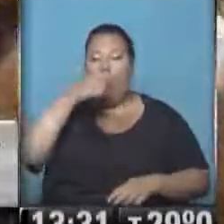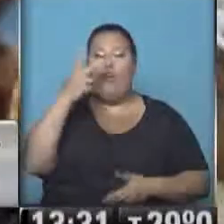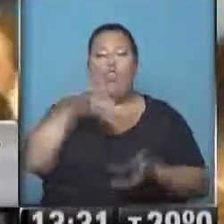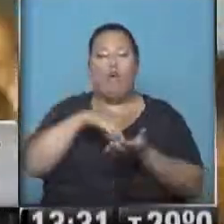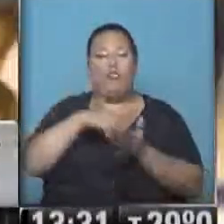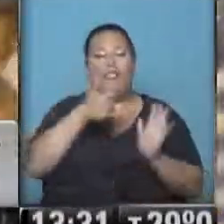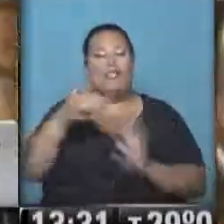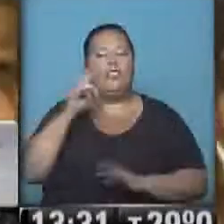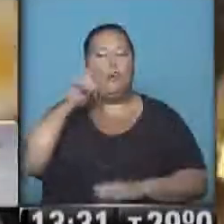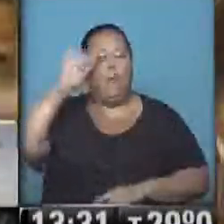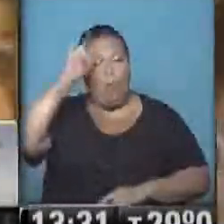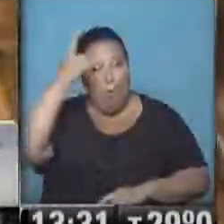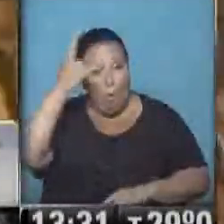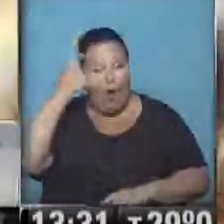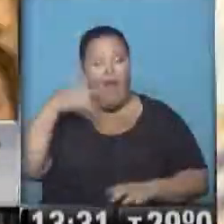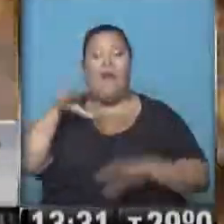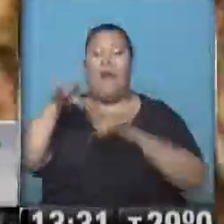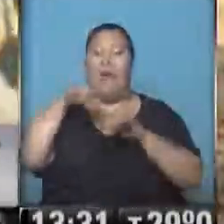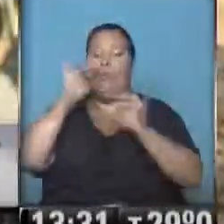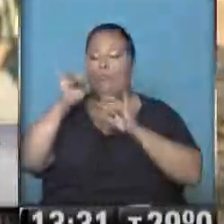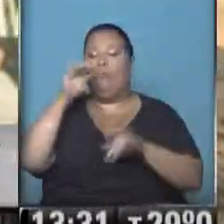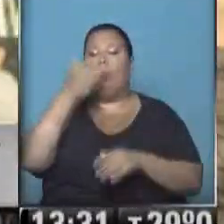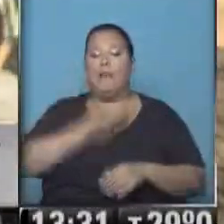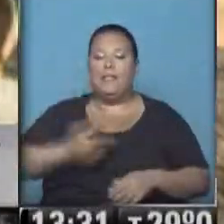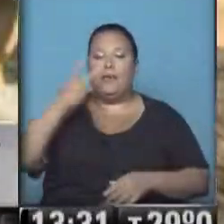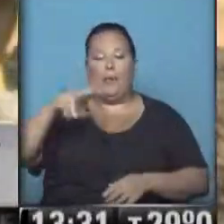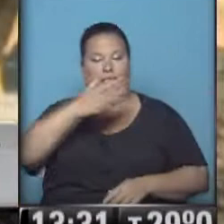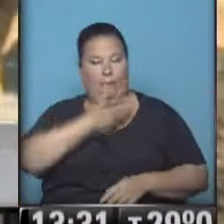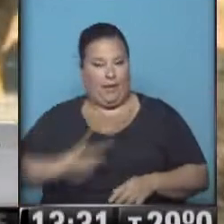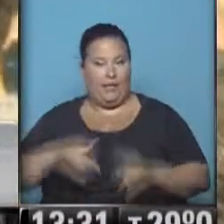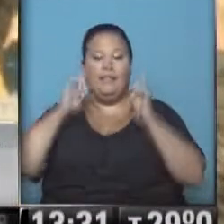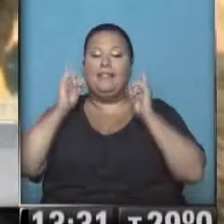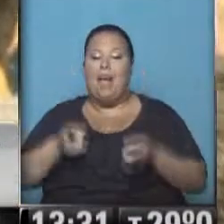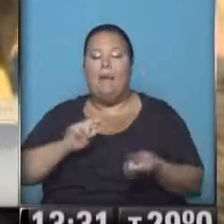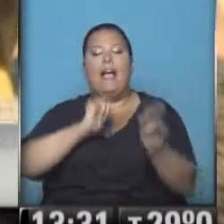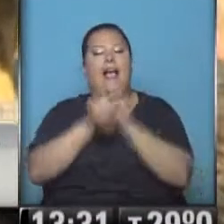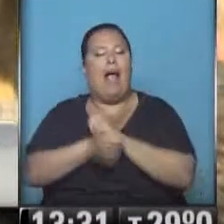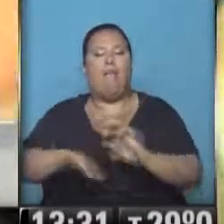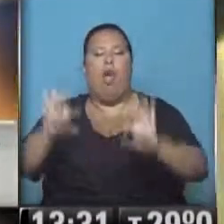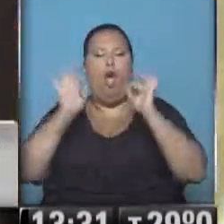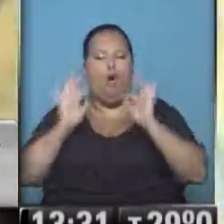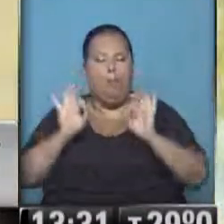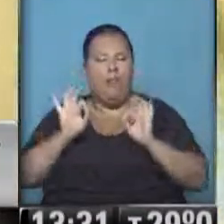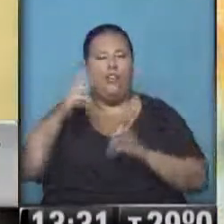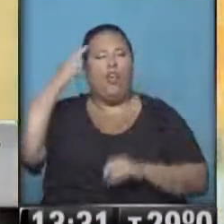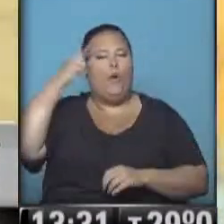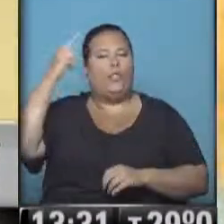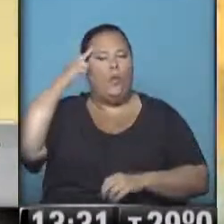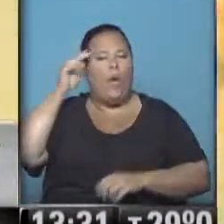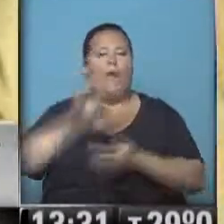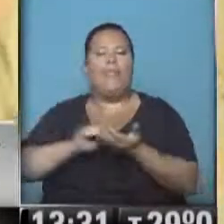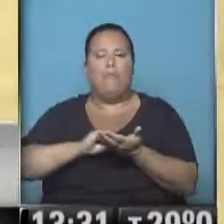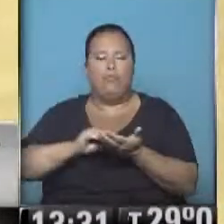2.600.000 uruguayos elegirán presidente y vicepresidente además de renovar por completo los 99 diputados